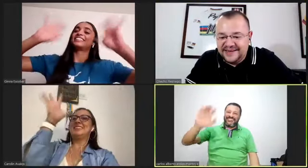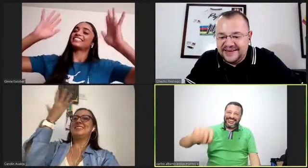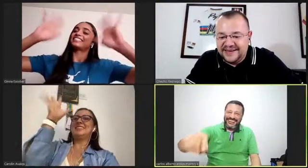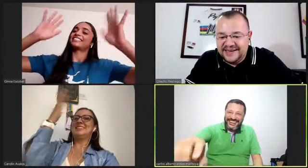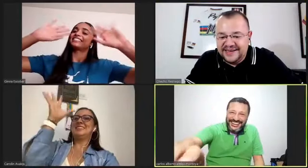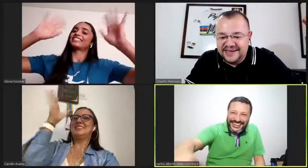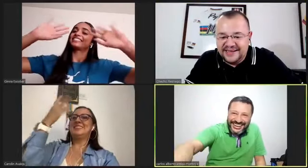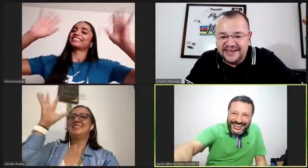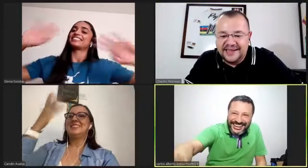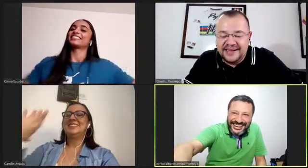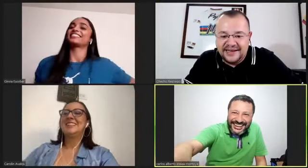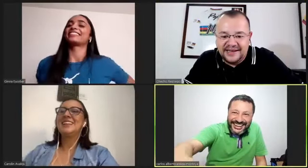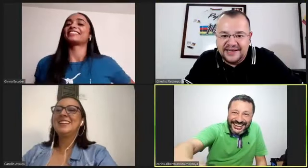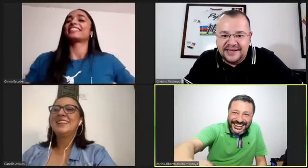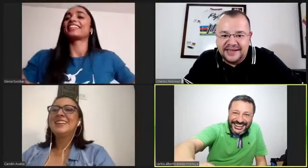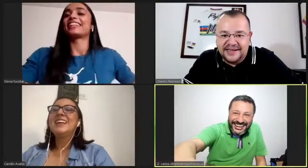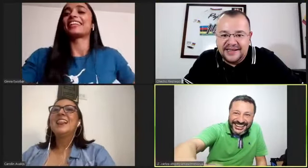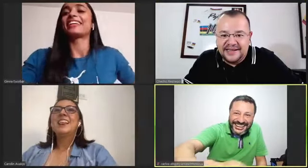chao!